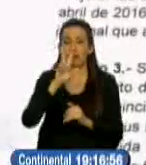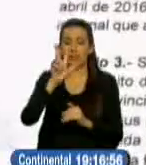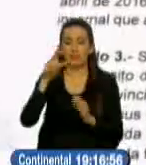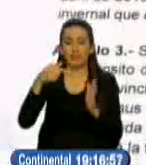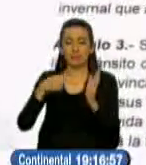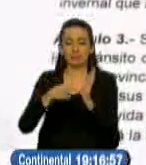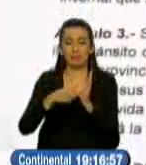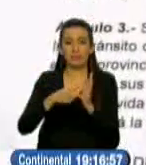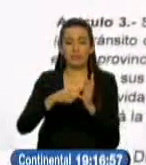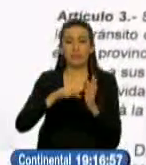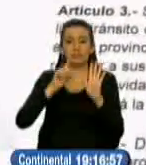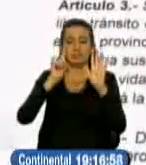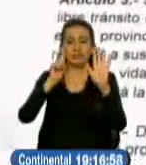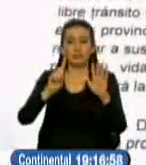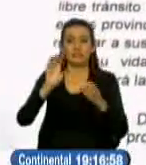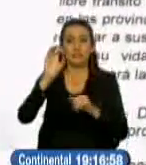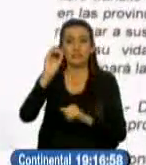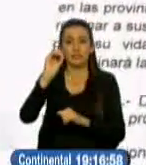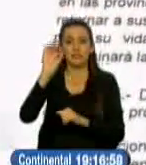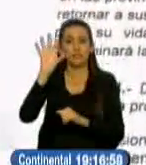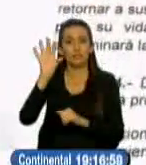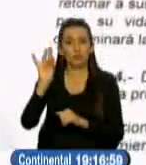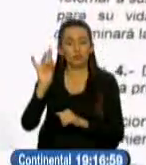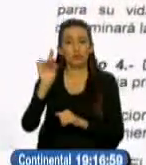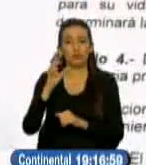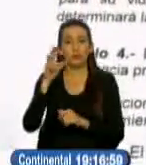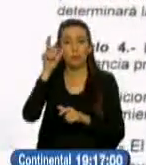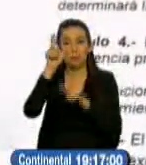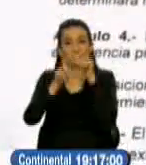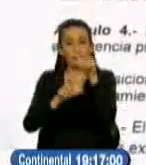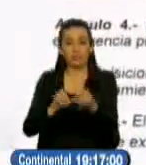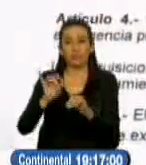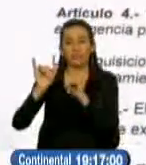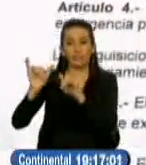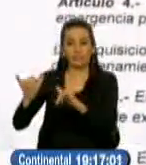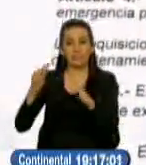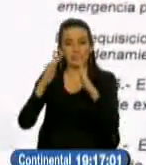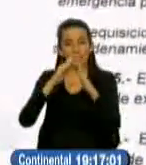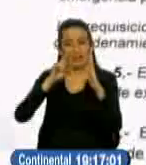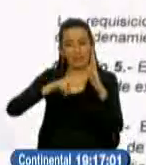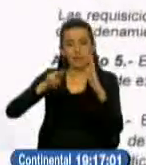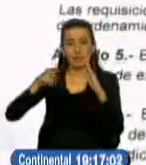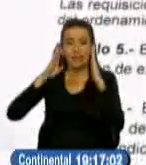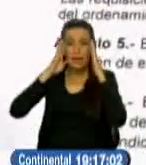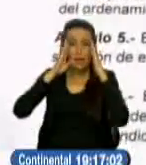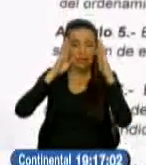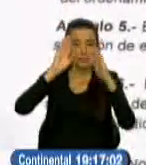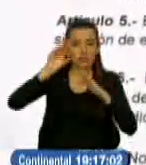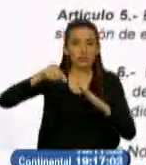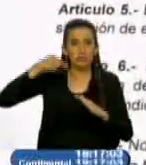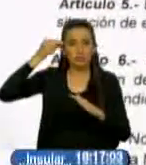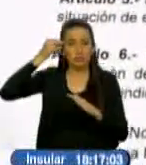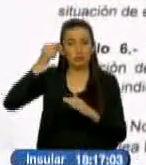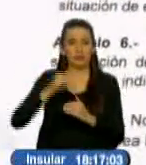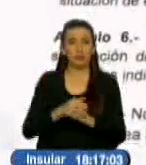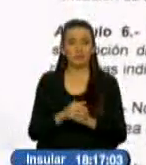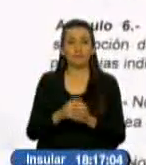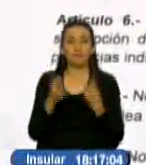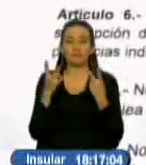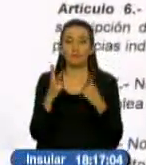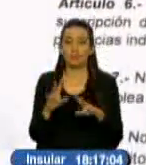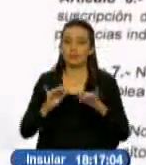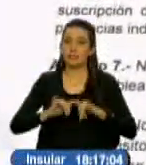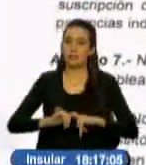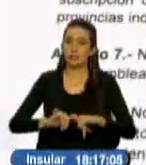3.608 personas que permanecen en albergues oficiales y requieren atención del gobierno nacional. además de continuar